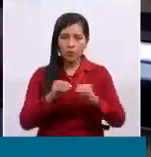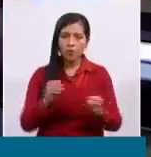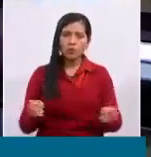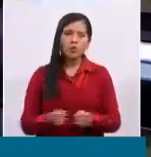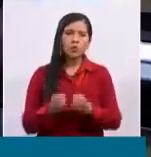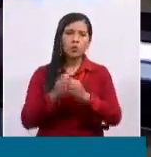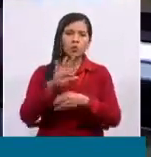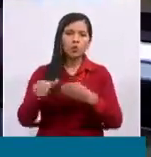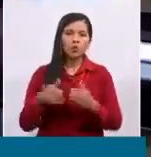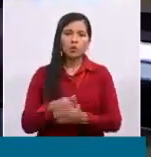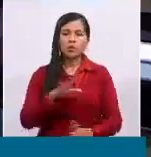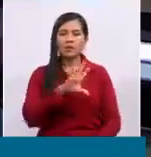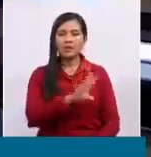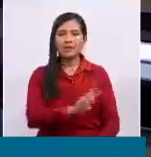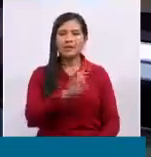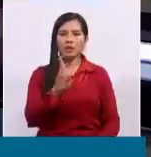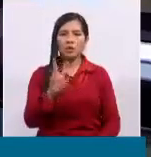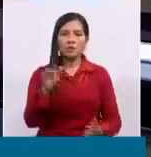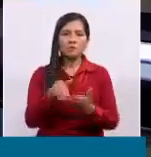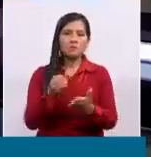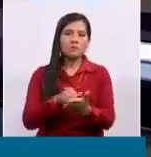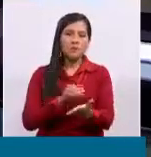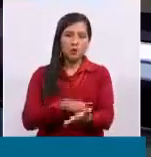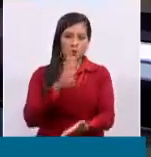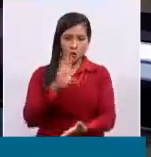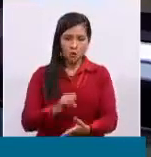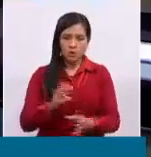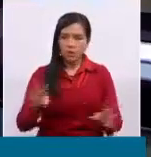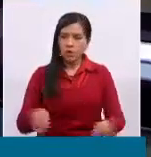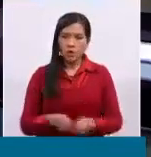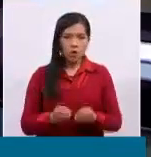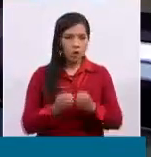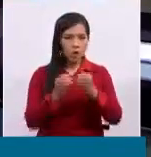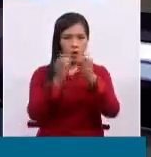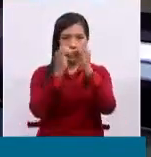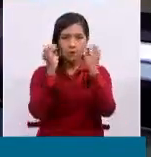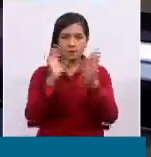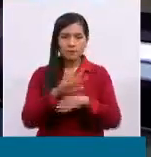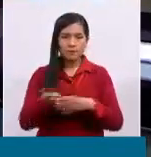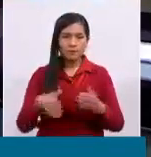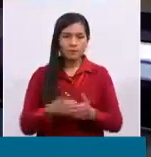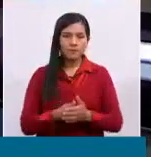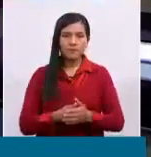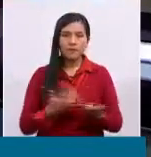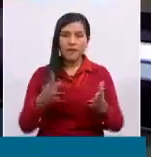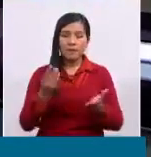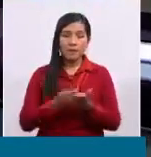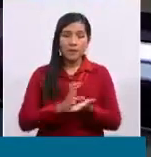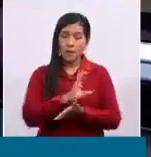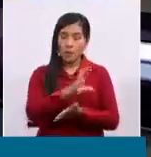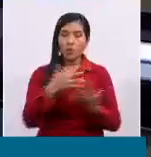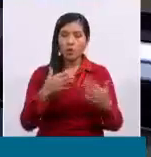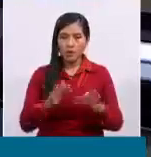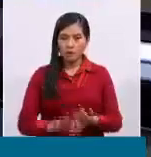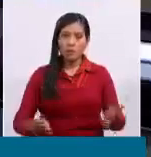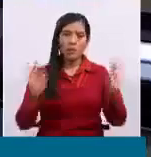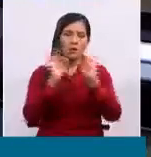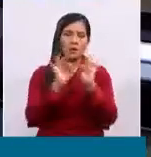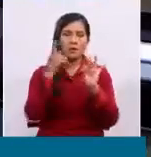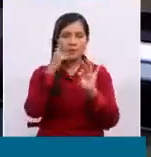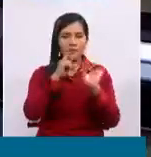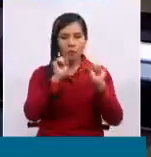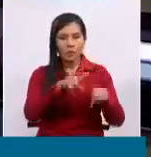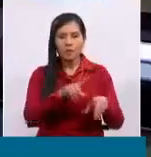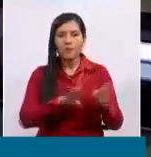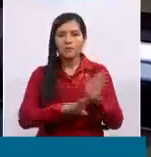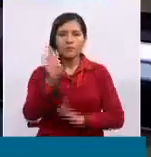monto total de 62 millones de bolivianos. Entonces, bueno, esa es una inversión muy importante que realmente nos va a permitir